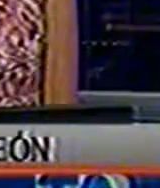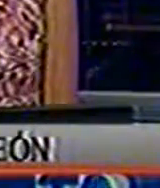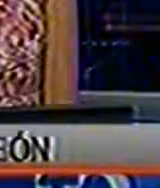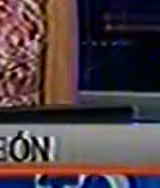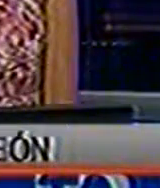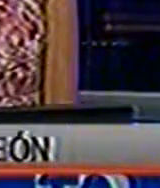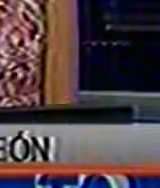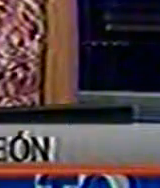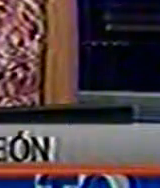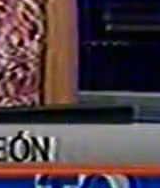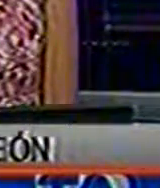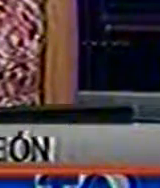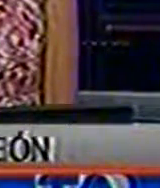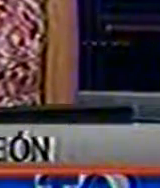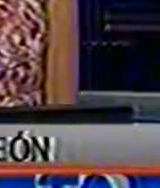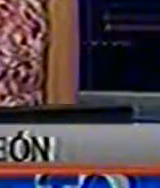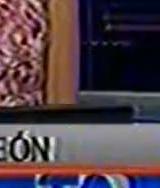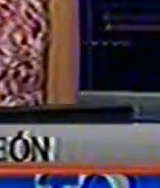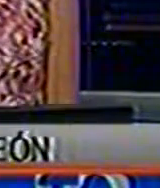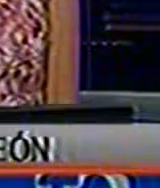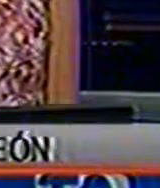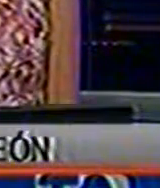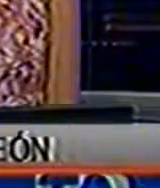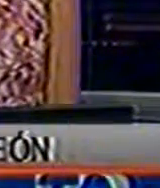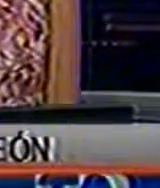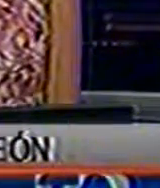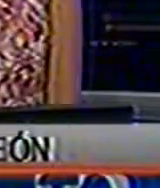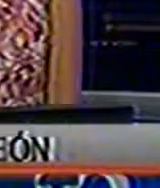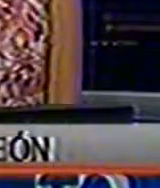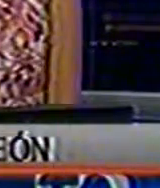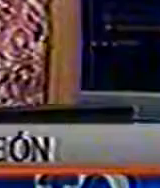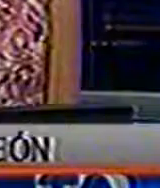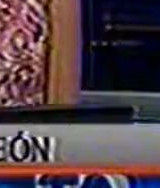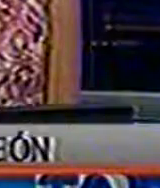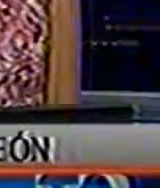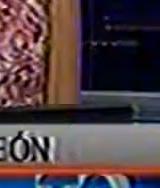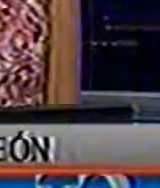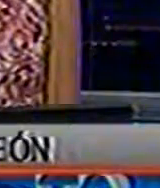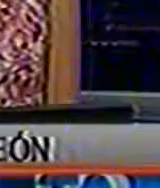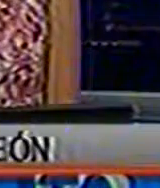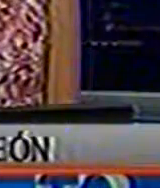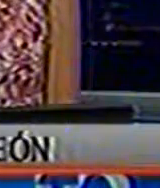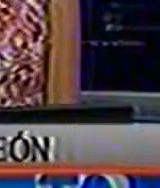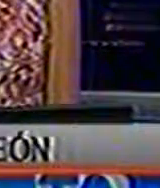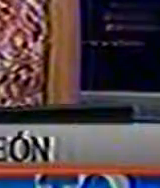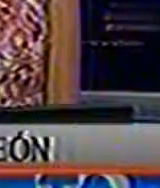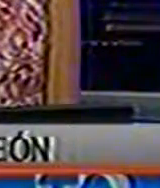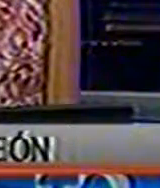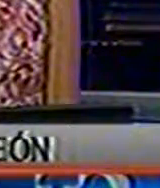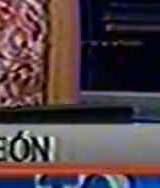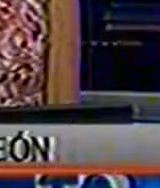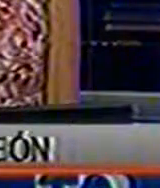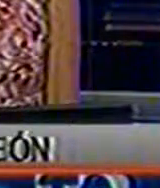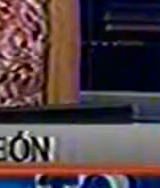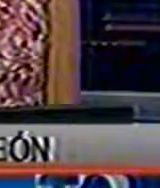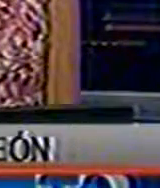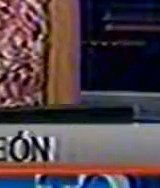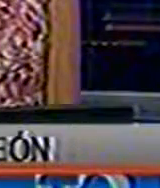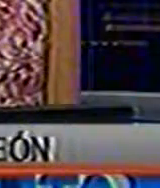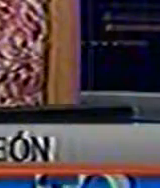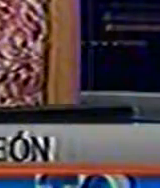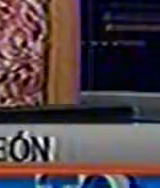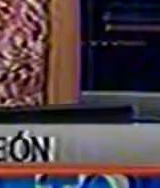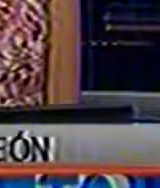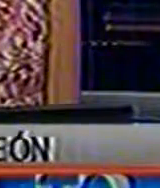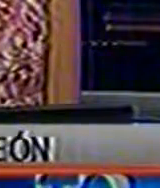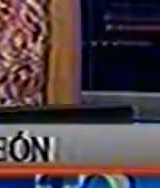amigos saludos bienvenidos a 24 horas terminó la cita regional que analizó un quito la crisis migratoria de venezuela sin